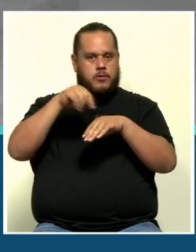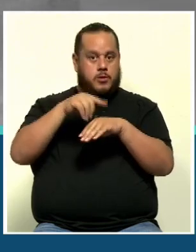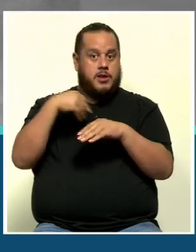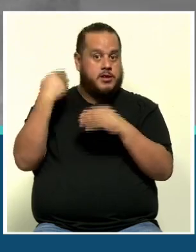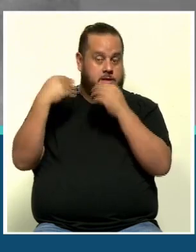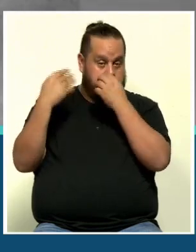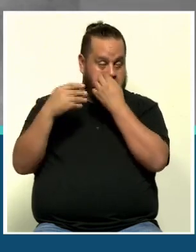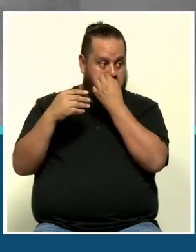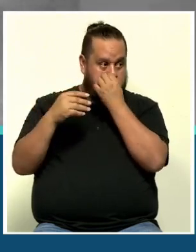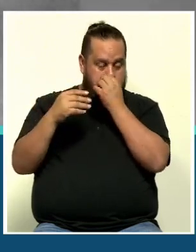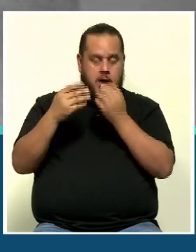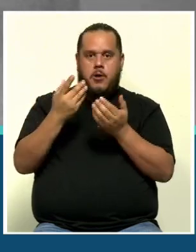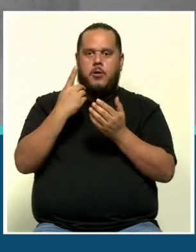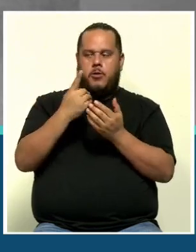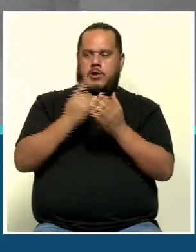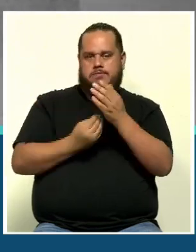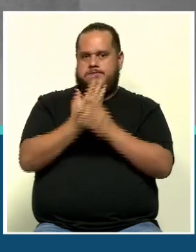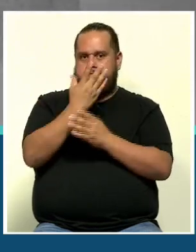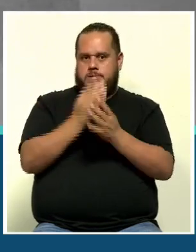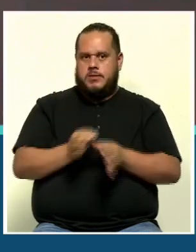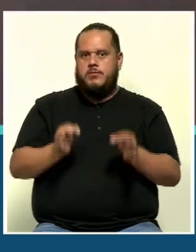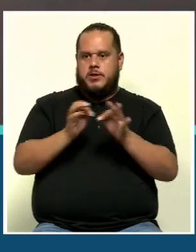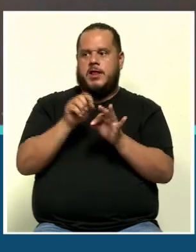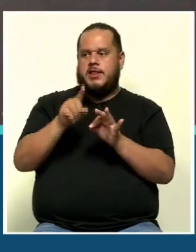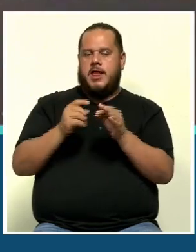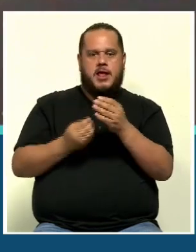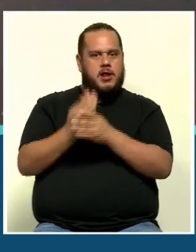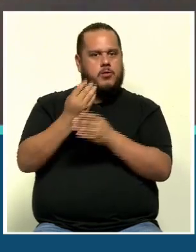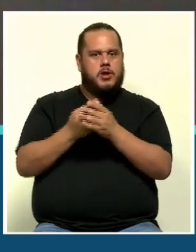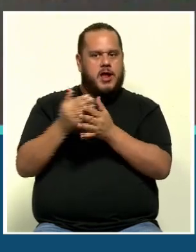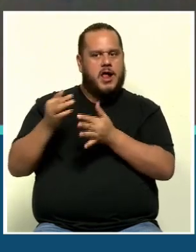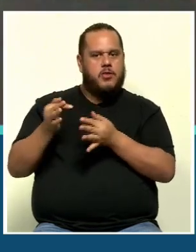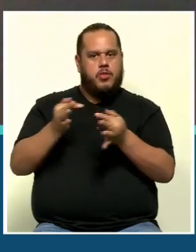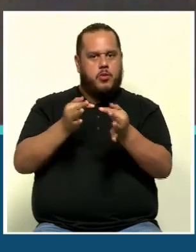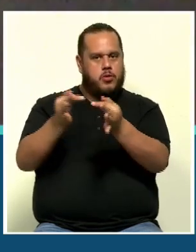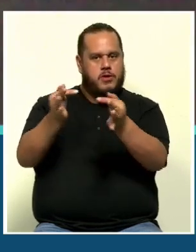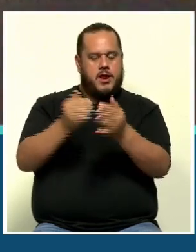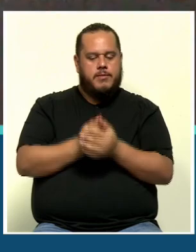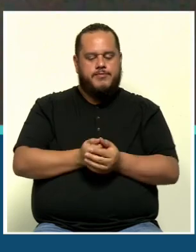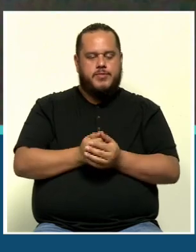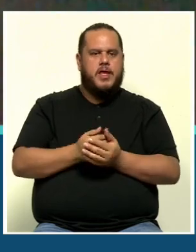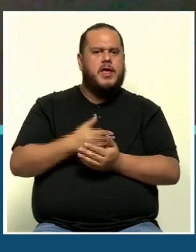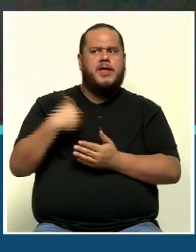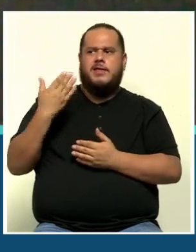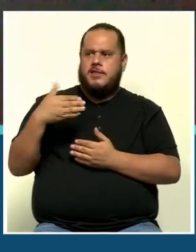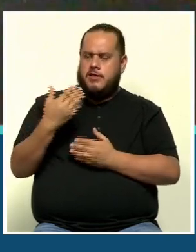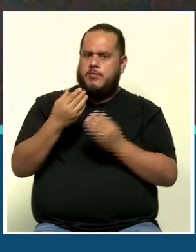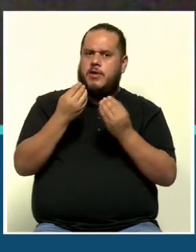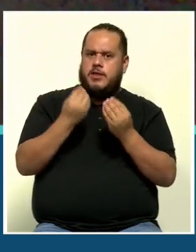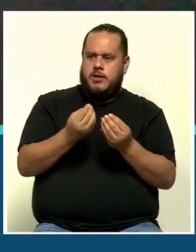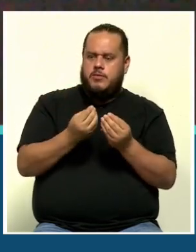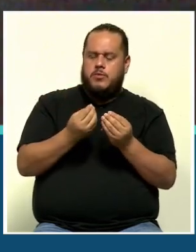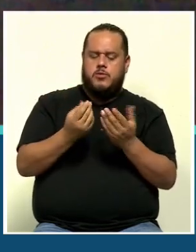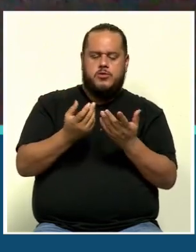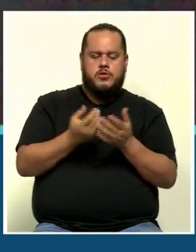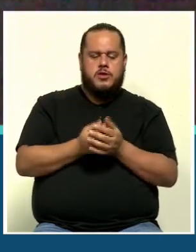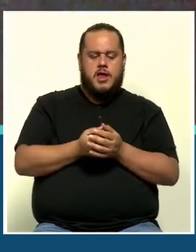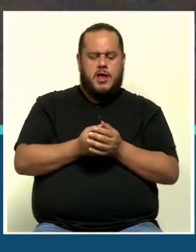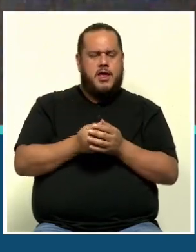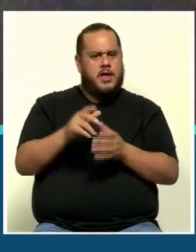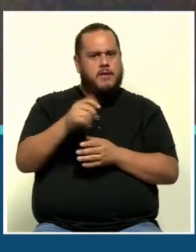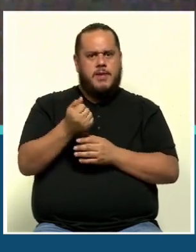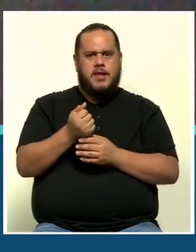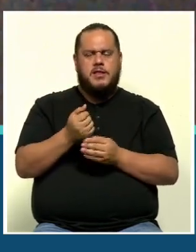erupción importante, Cyril, que se presenta en este volcán Turrialba, luego de muchos meses de estar con actividad, pero no